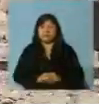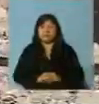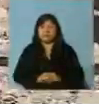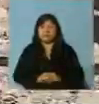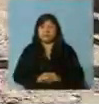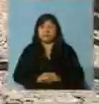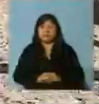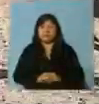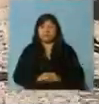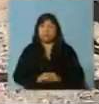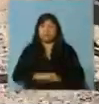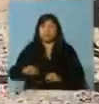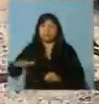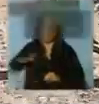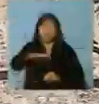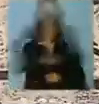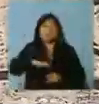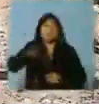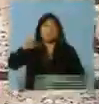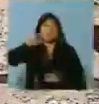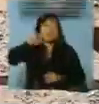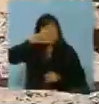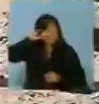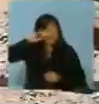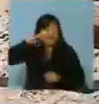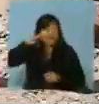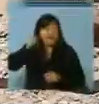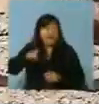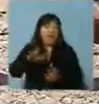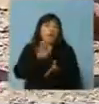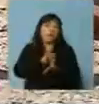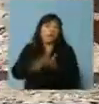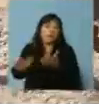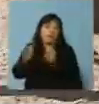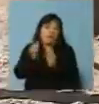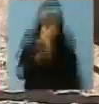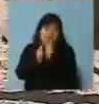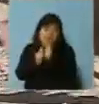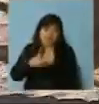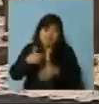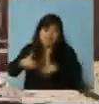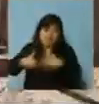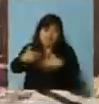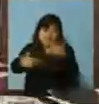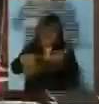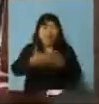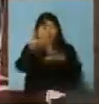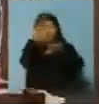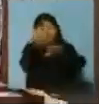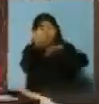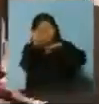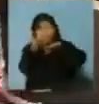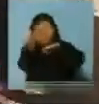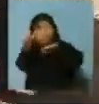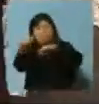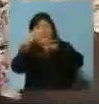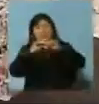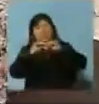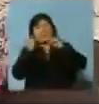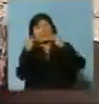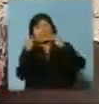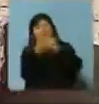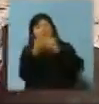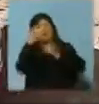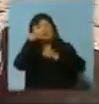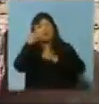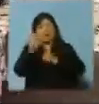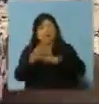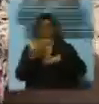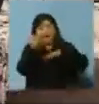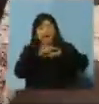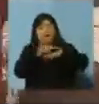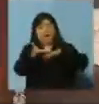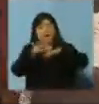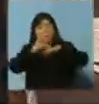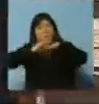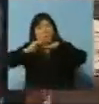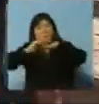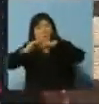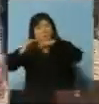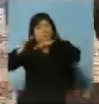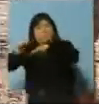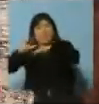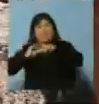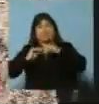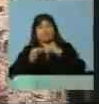La Ciénaga inicia entonces una nueva etapa en su historia. Cada uno de los 80 paneles solares que conforman esta central y sus